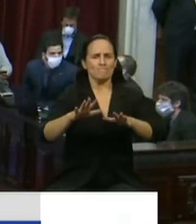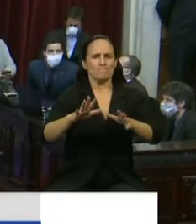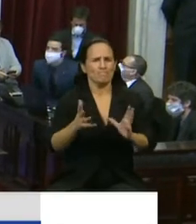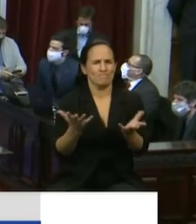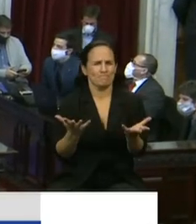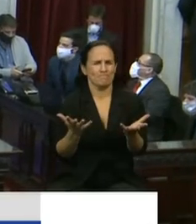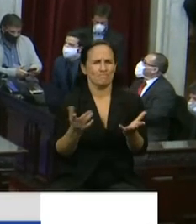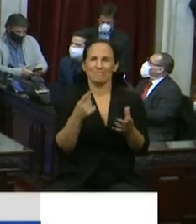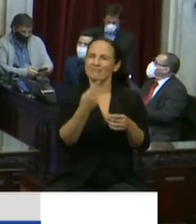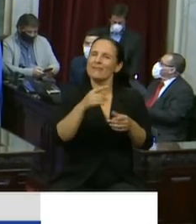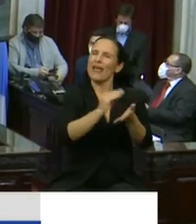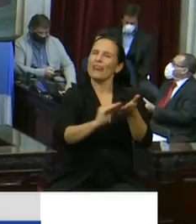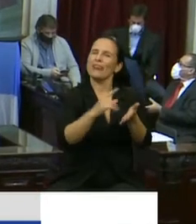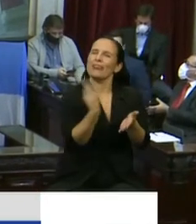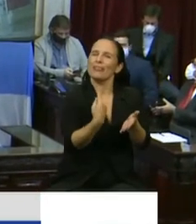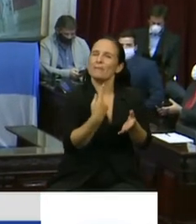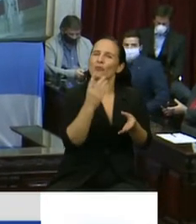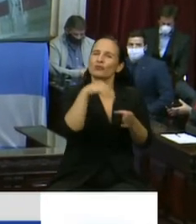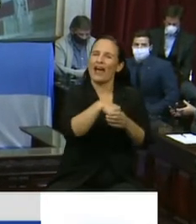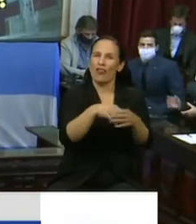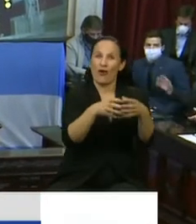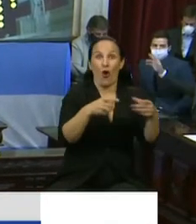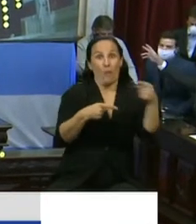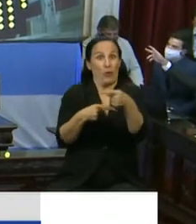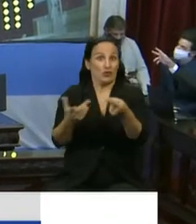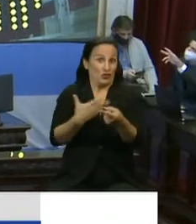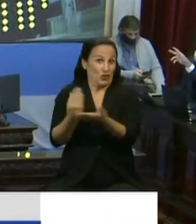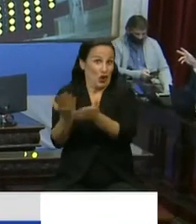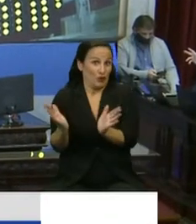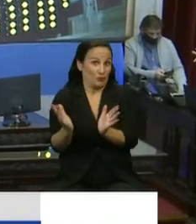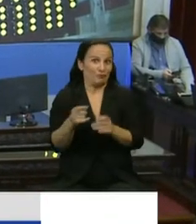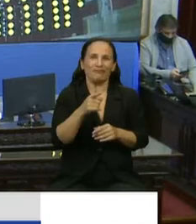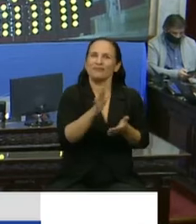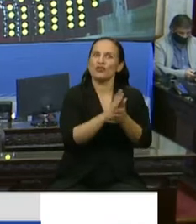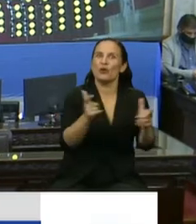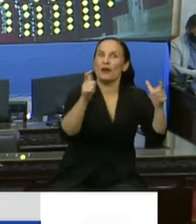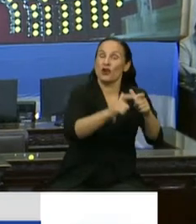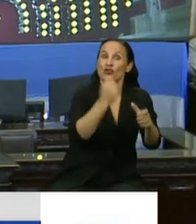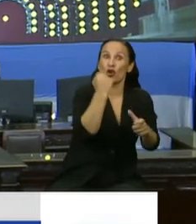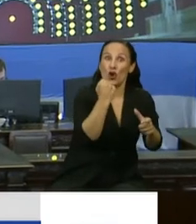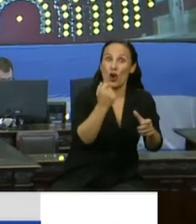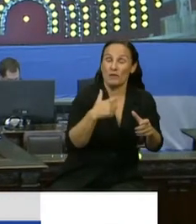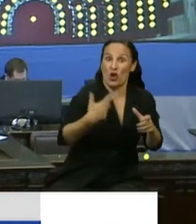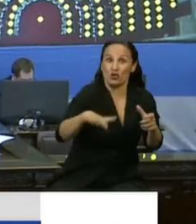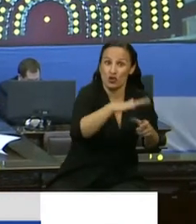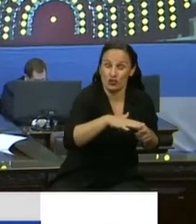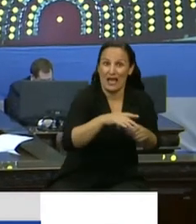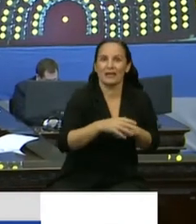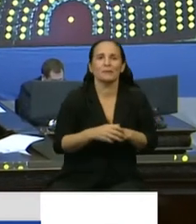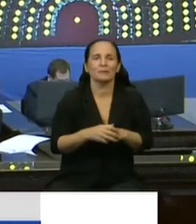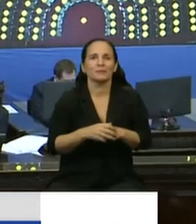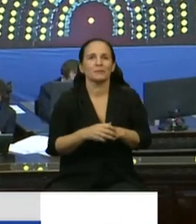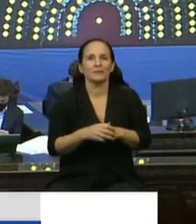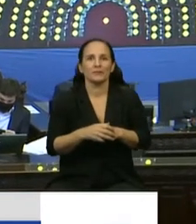tenemos aquellos diputados que somos parte de la oposición. El Consejo Económico Social, la participación en la